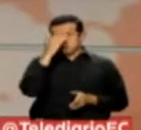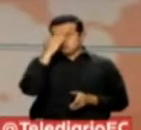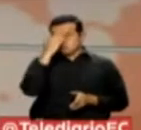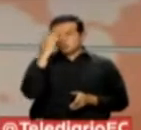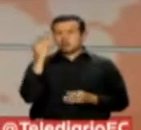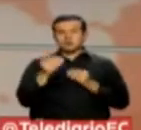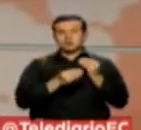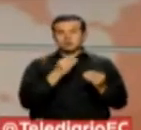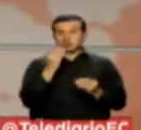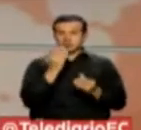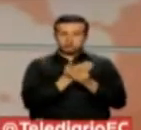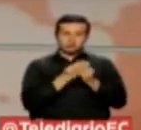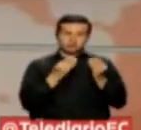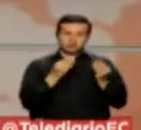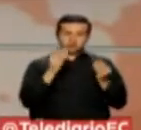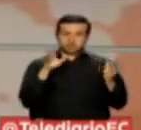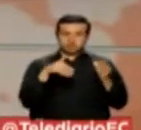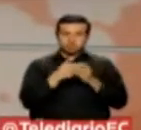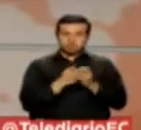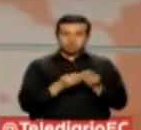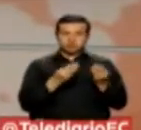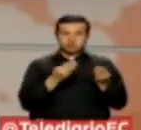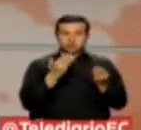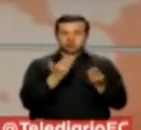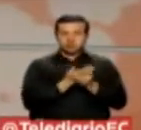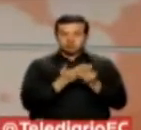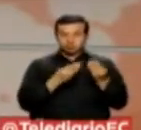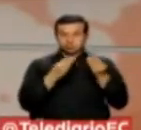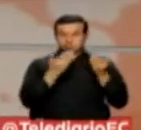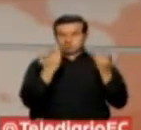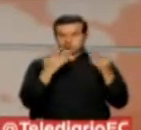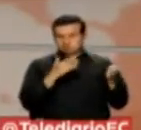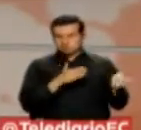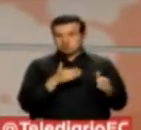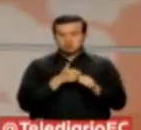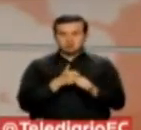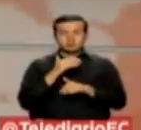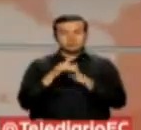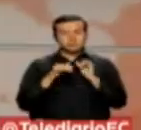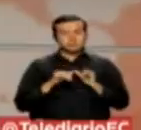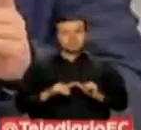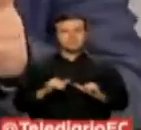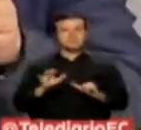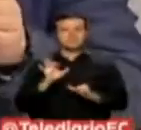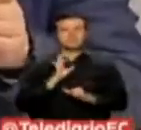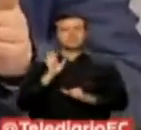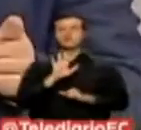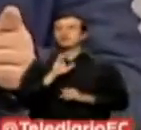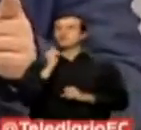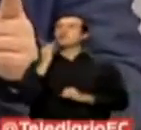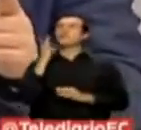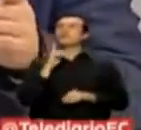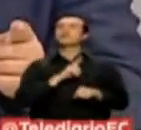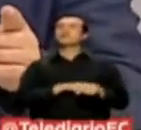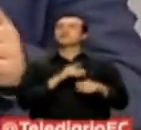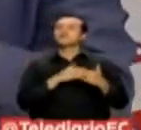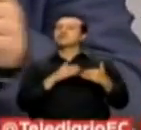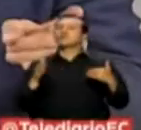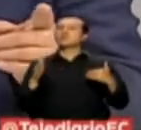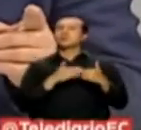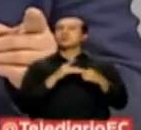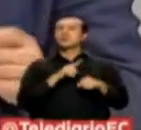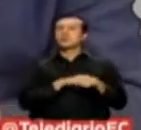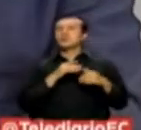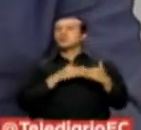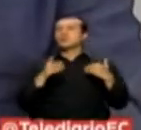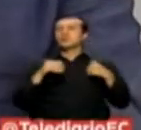que ir con su carpeta, con escrituras, ya documentos físicos que son para seguir el proceso. Técnicamente hablando, ¿cuánto tiempo debe durar el